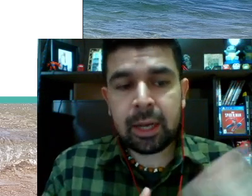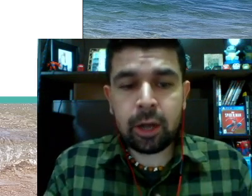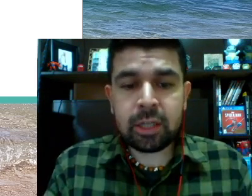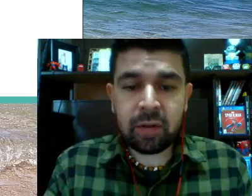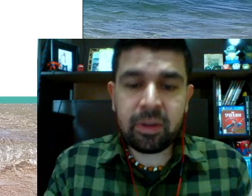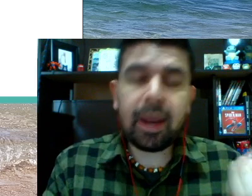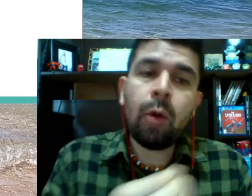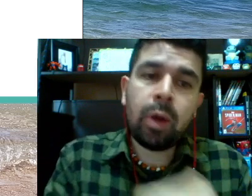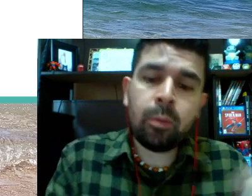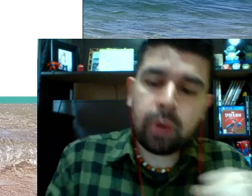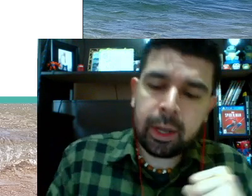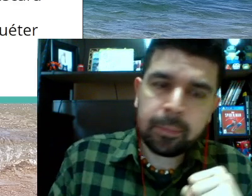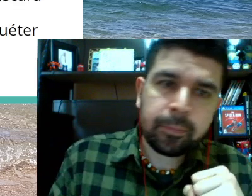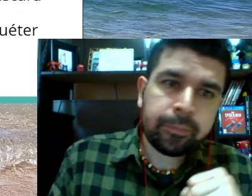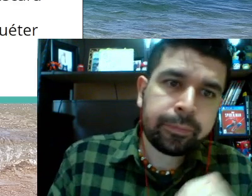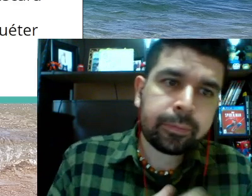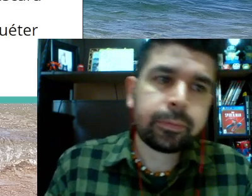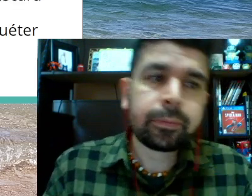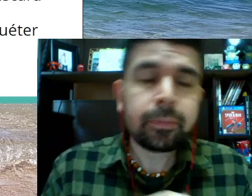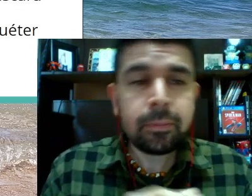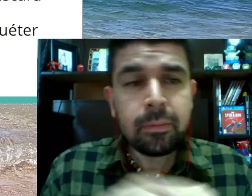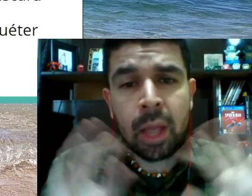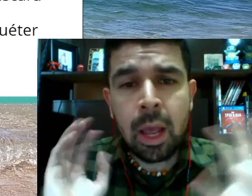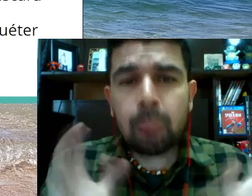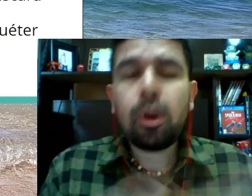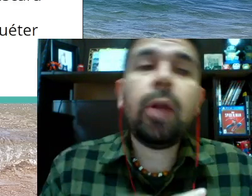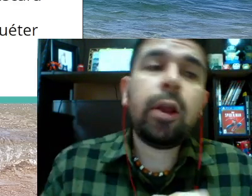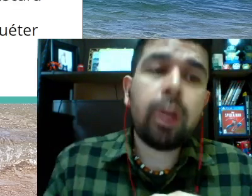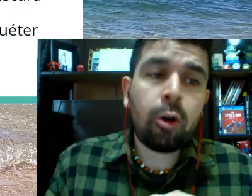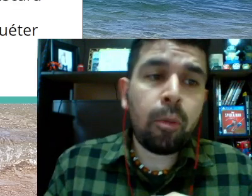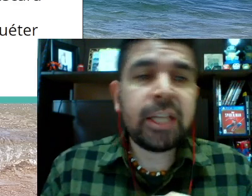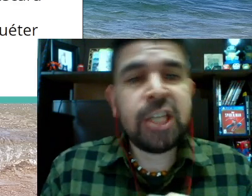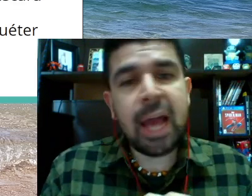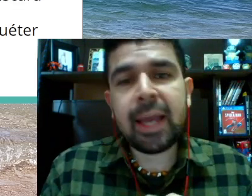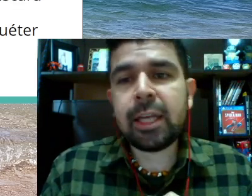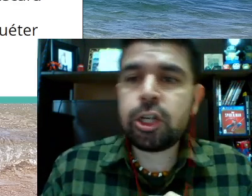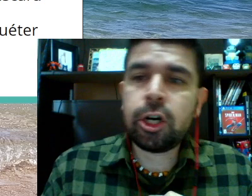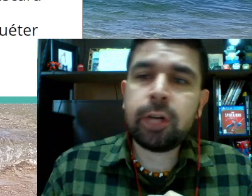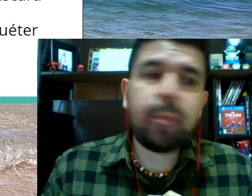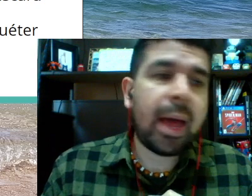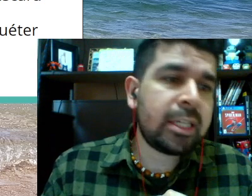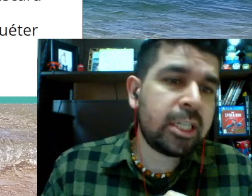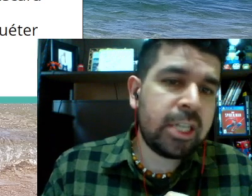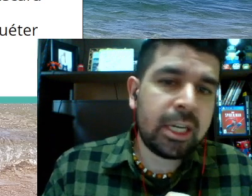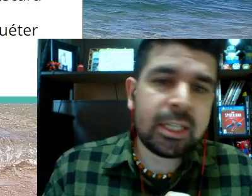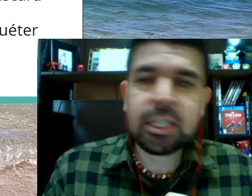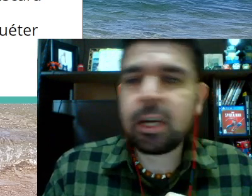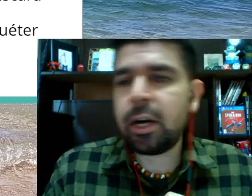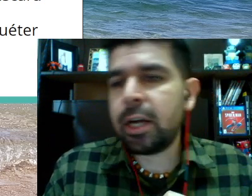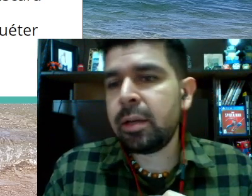quién eres se refiere a una mujer vocabulario de ropa ya que te han